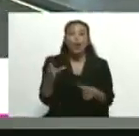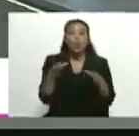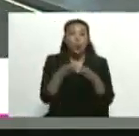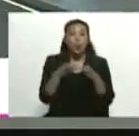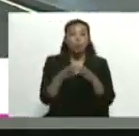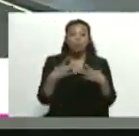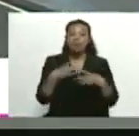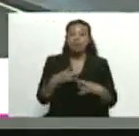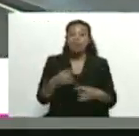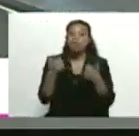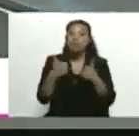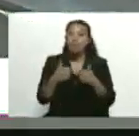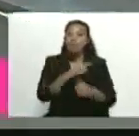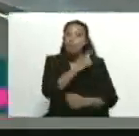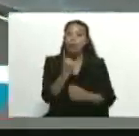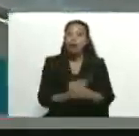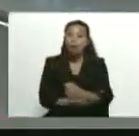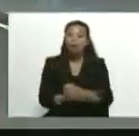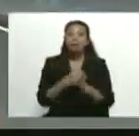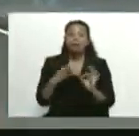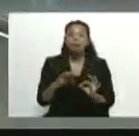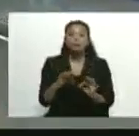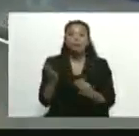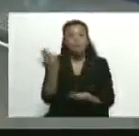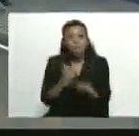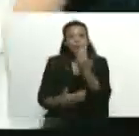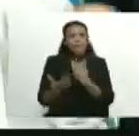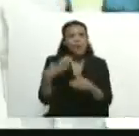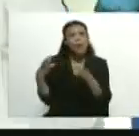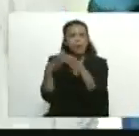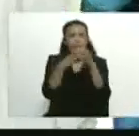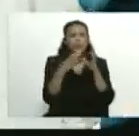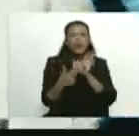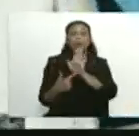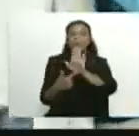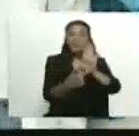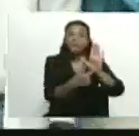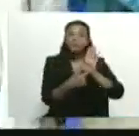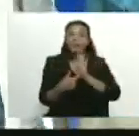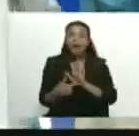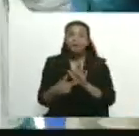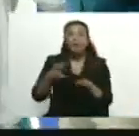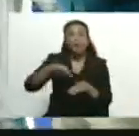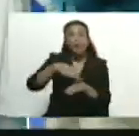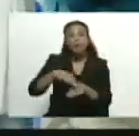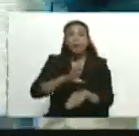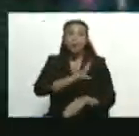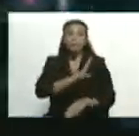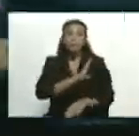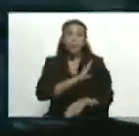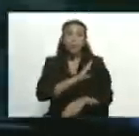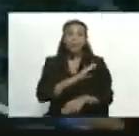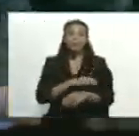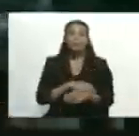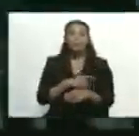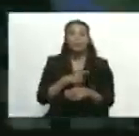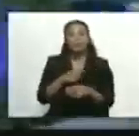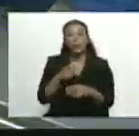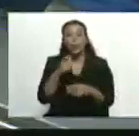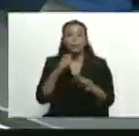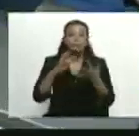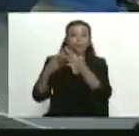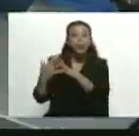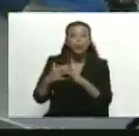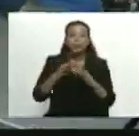bastante intensa, presidente. Ajá. Que venga Xavi Devine, representante. Ajá. De la música urbana en Venezuela. Nah, también. Nah,